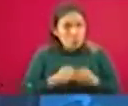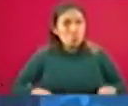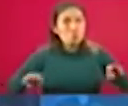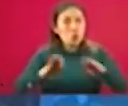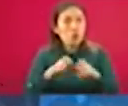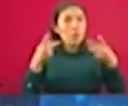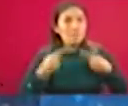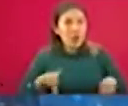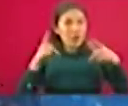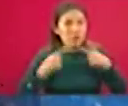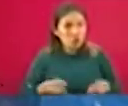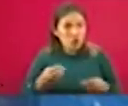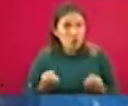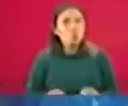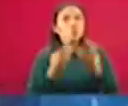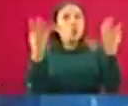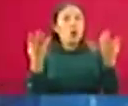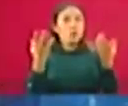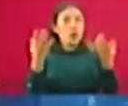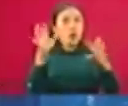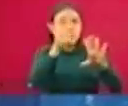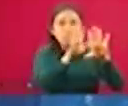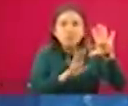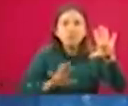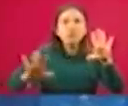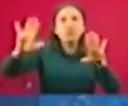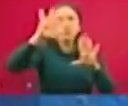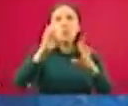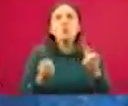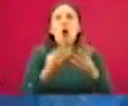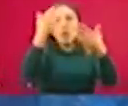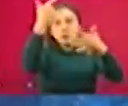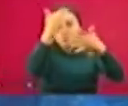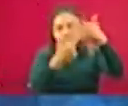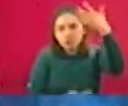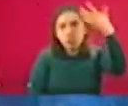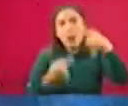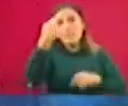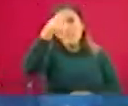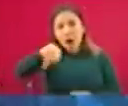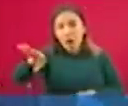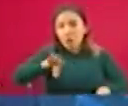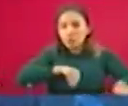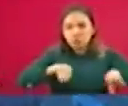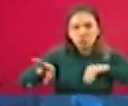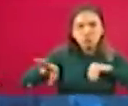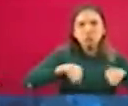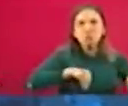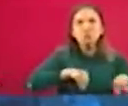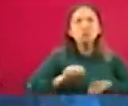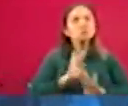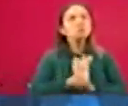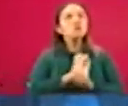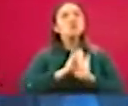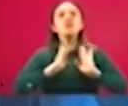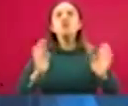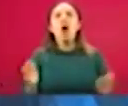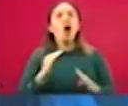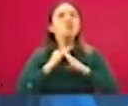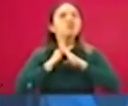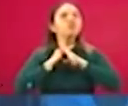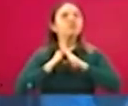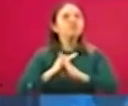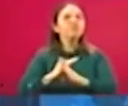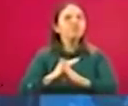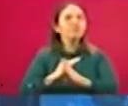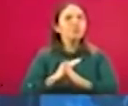es que las personas infectadas sean las de bajo riesgo para que tengan una infección inaparente, es decir, sin